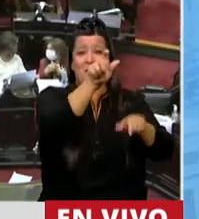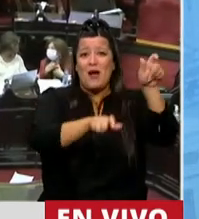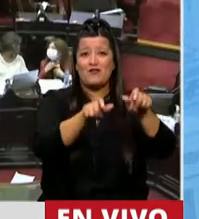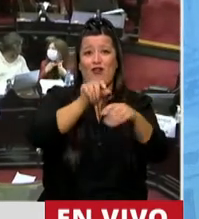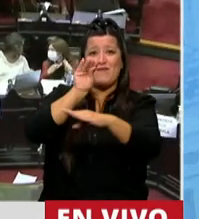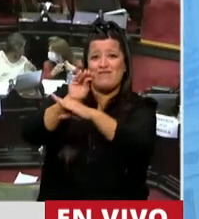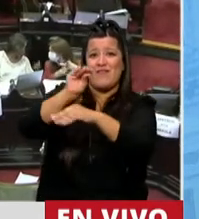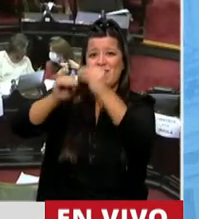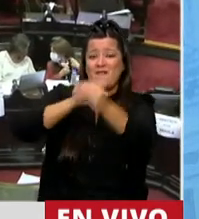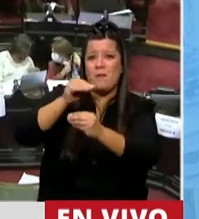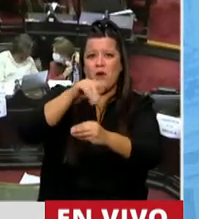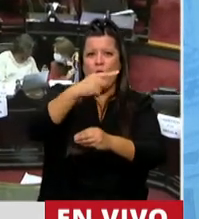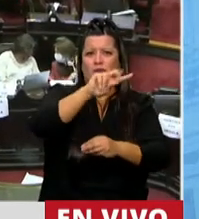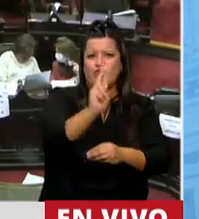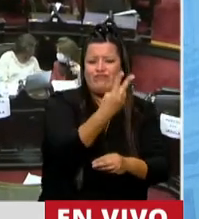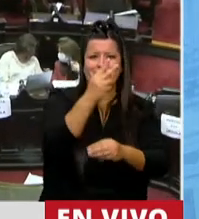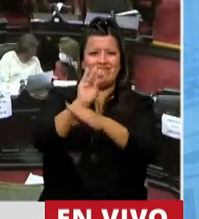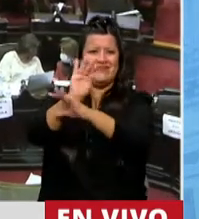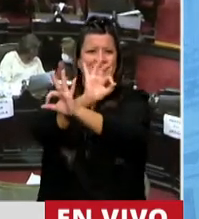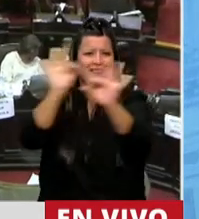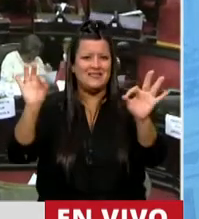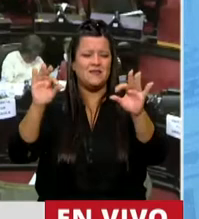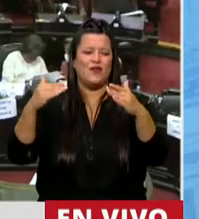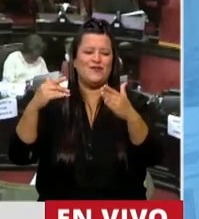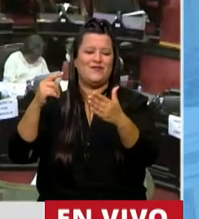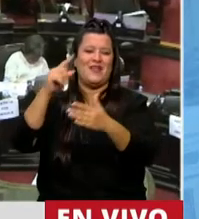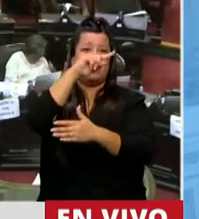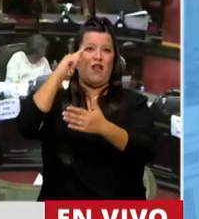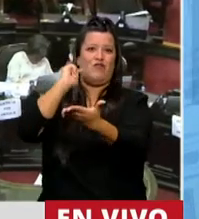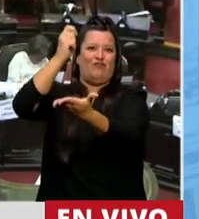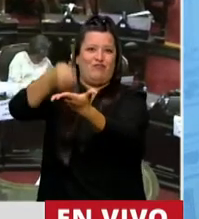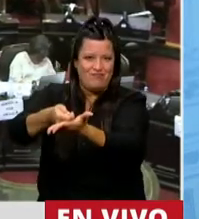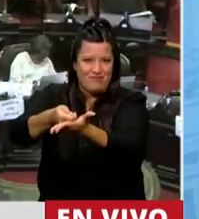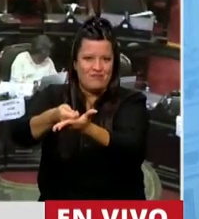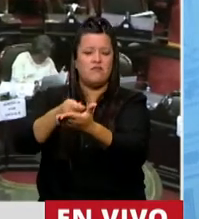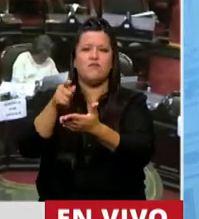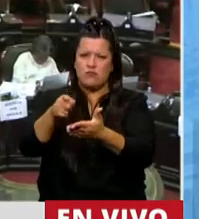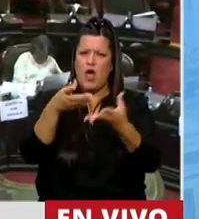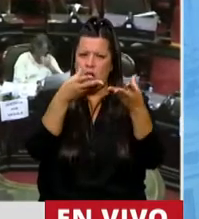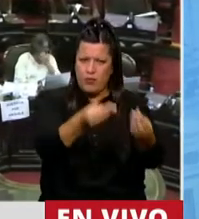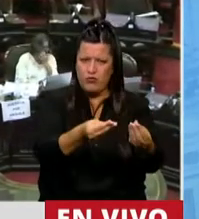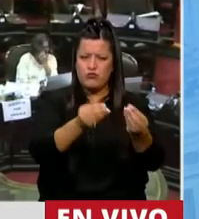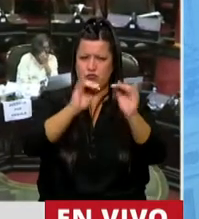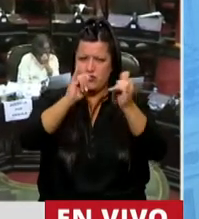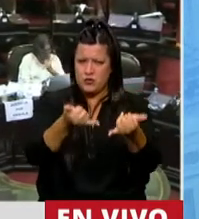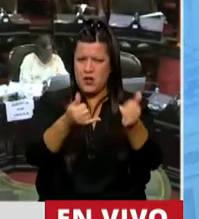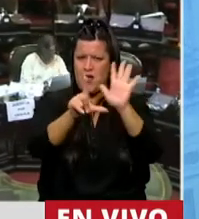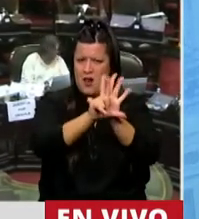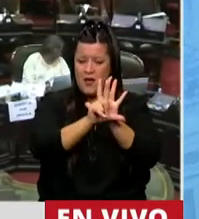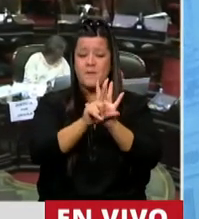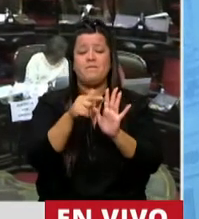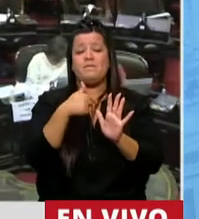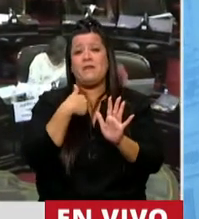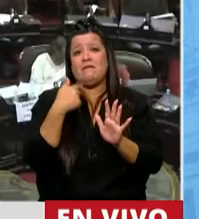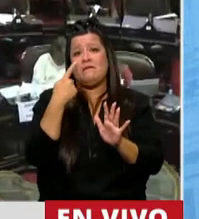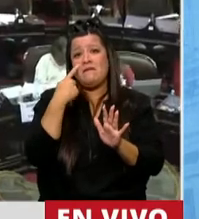bueno, celebro y acompaño realmente esta iniciativa, y si ustedes me